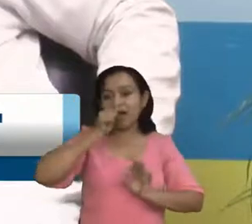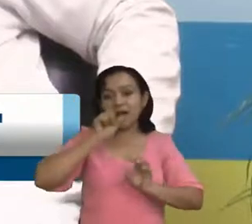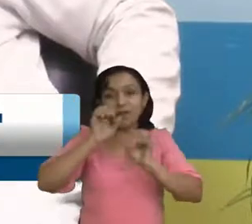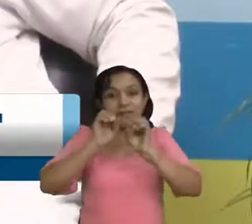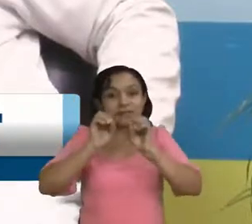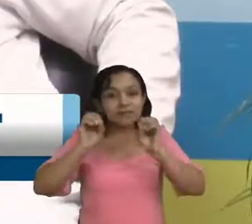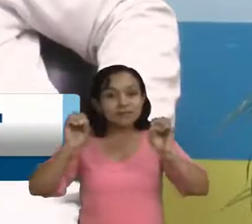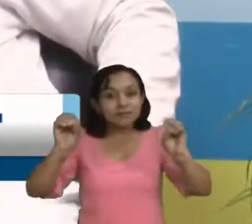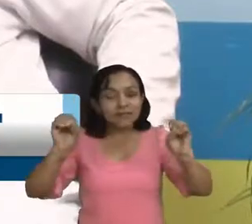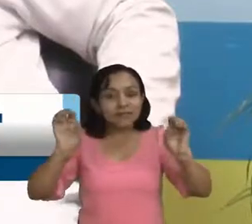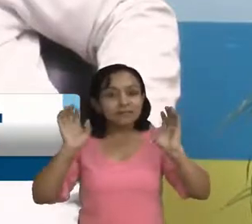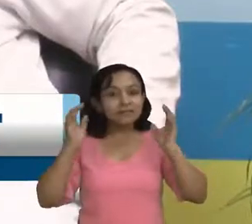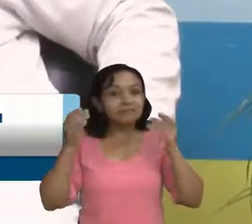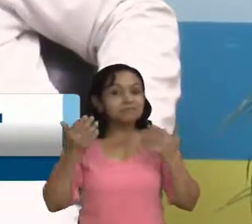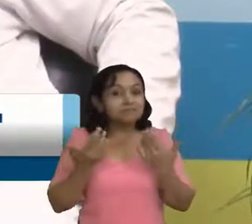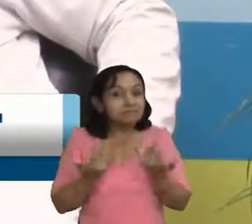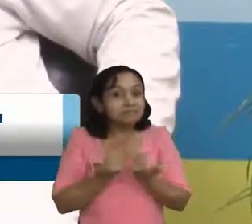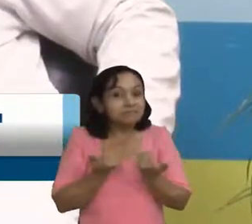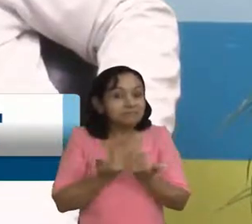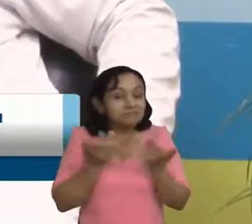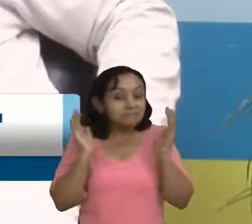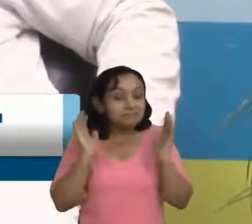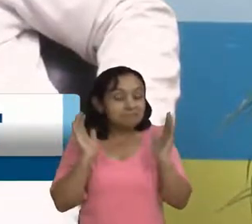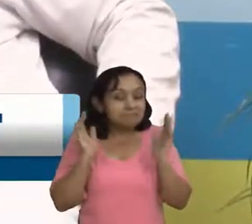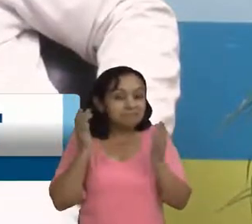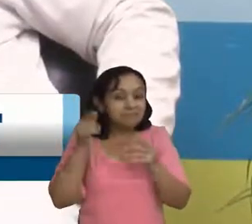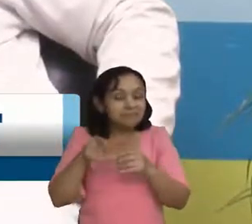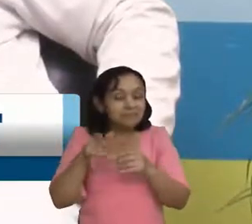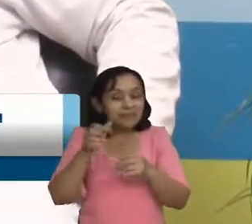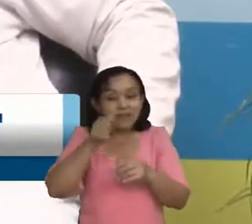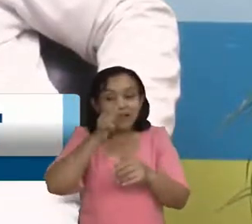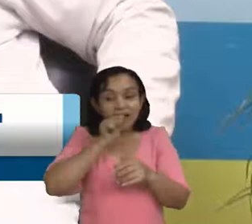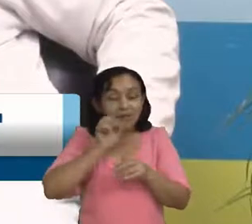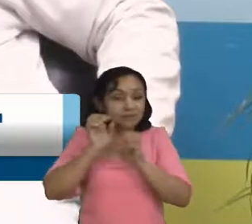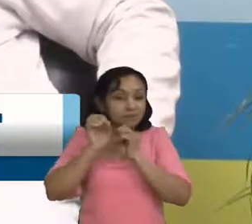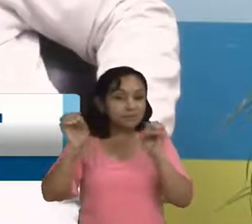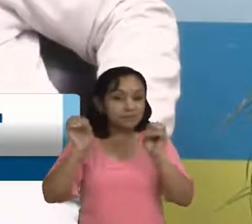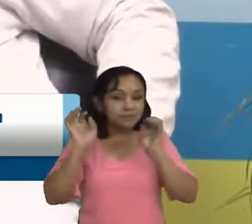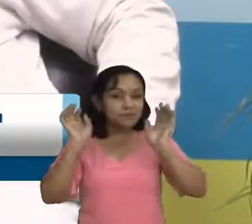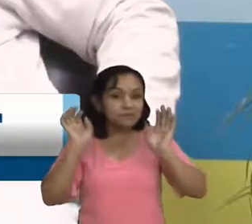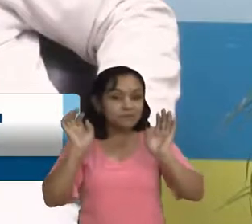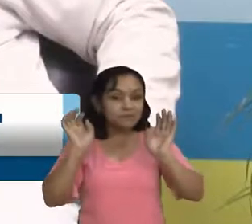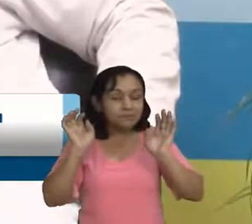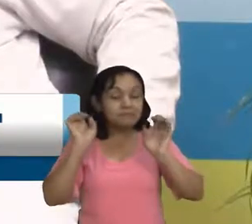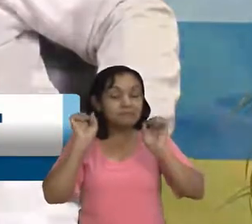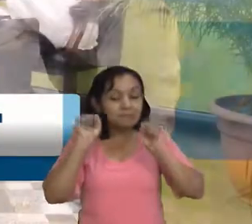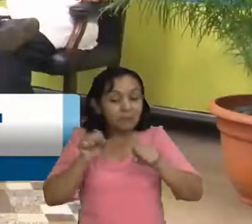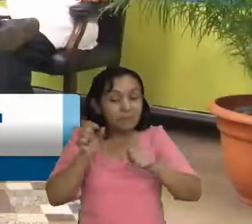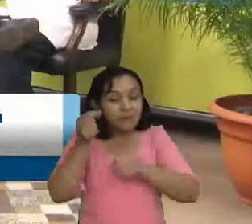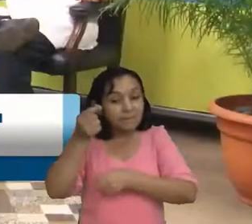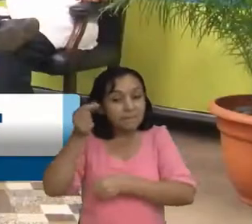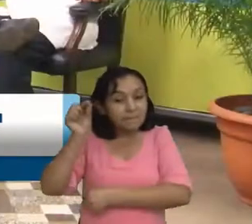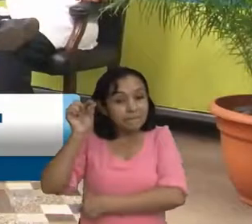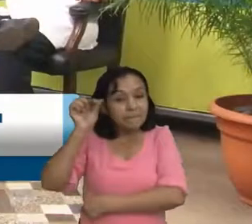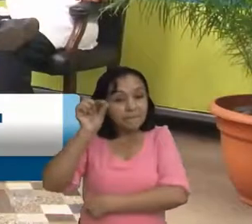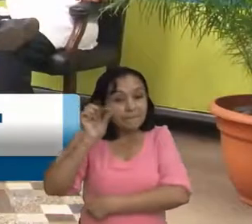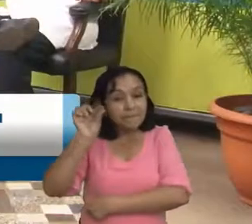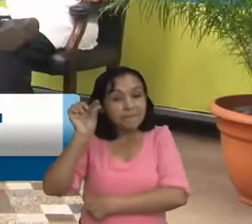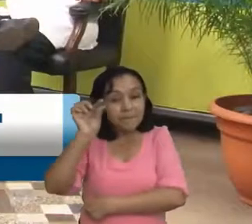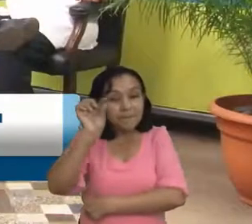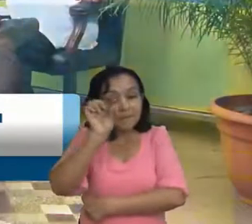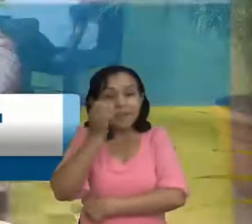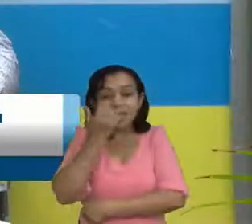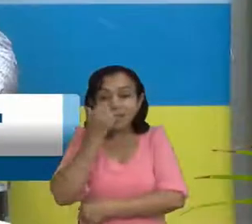nosotros nos descuidamos también. Entonces, ahí viene la menor ingesta de líquido y te puede formar cálculo. Precisamente hay una mal